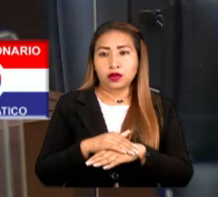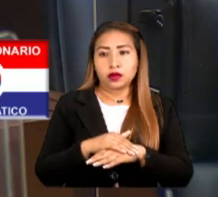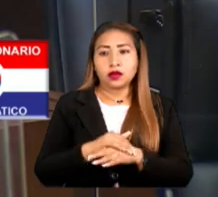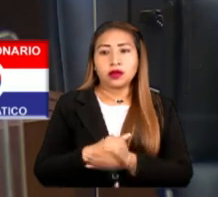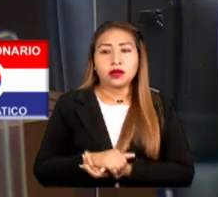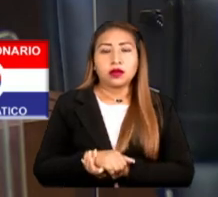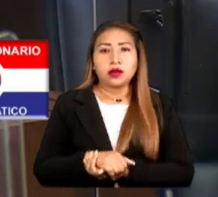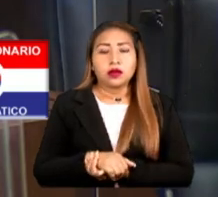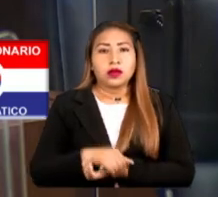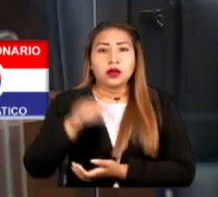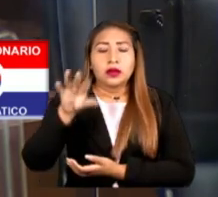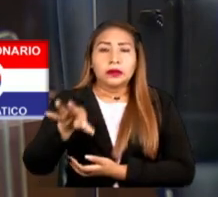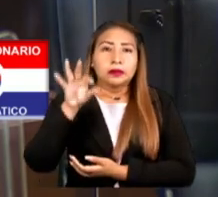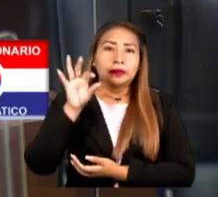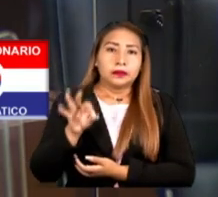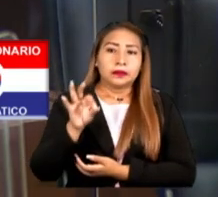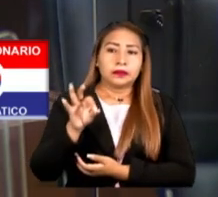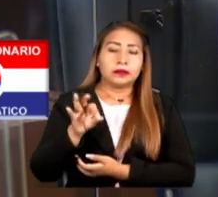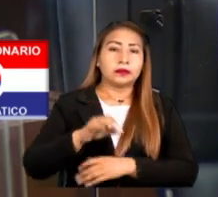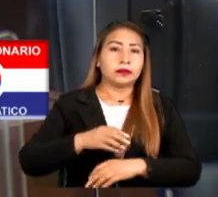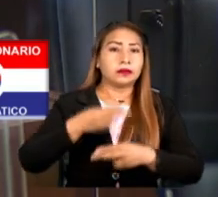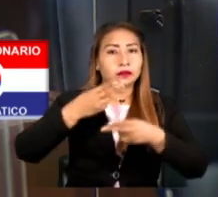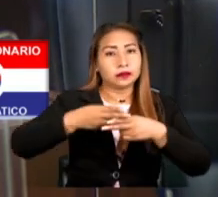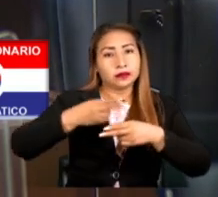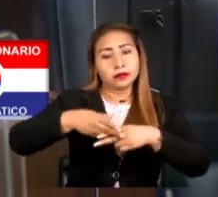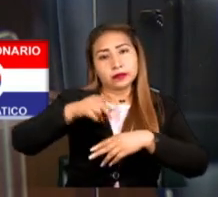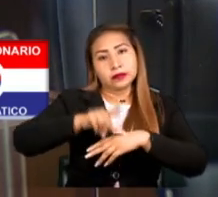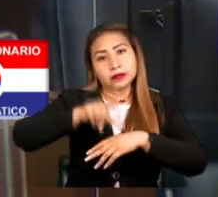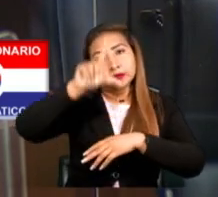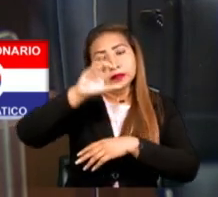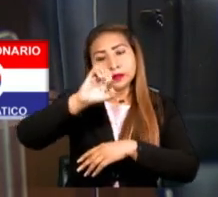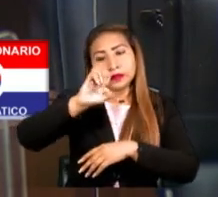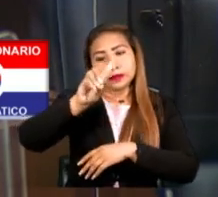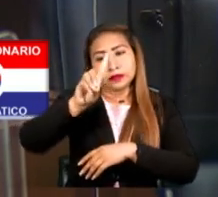ratificar el nombramiento del licenciado